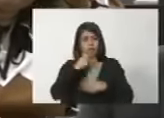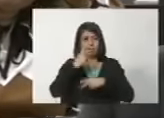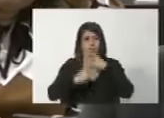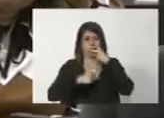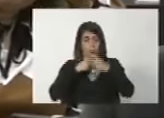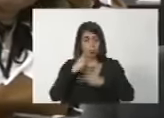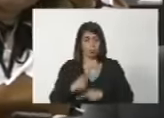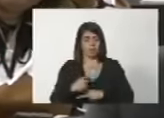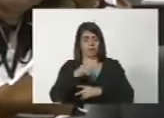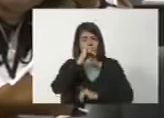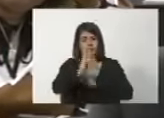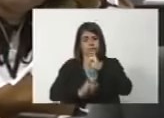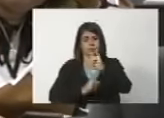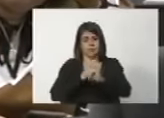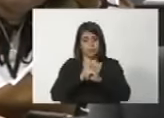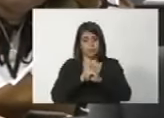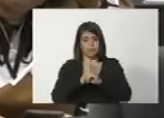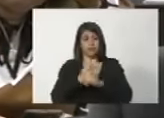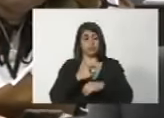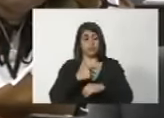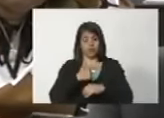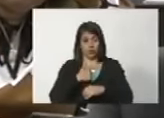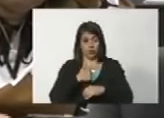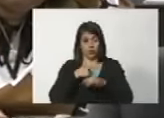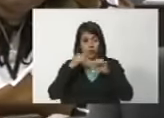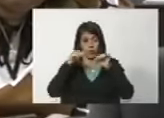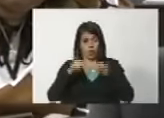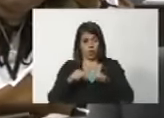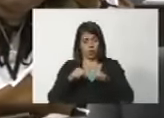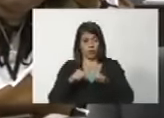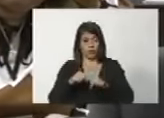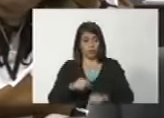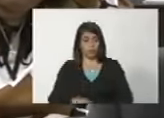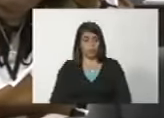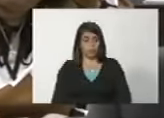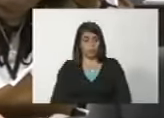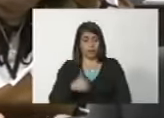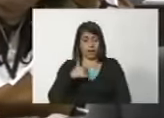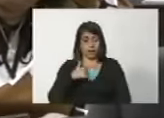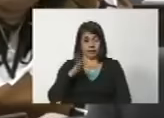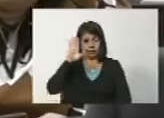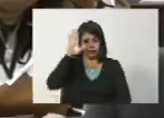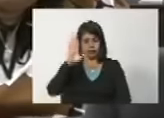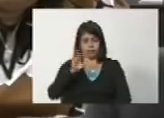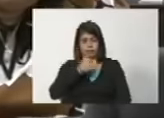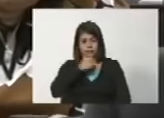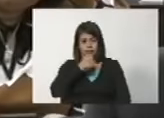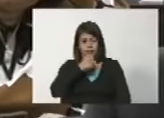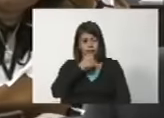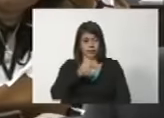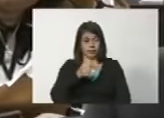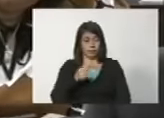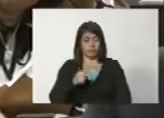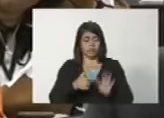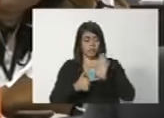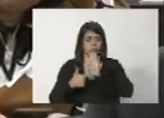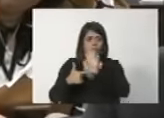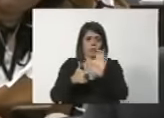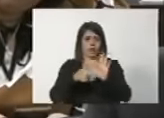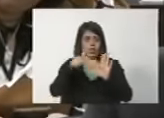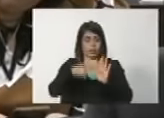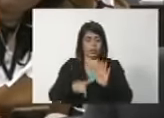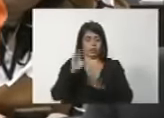política internacional. Yo hoy, bueno, tomo este derecho de palabra para presentar ante